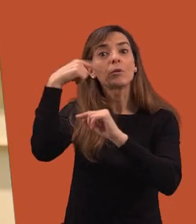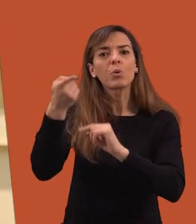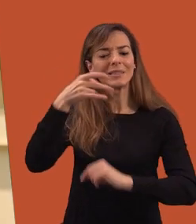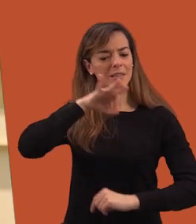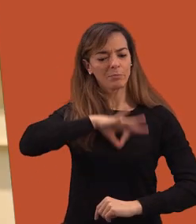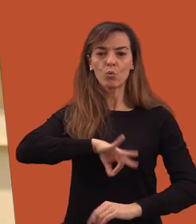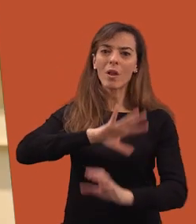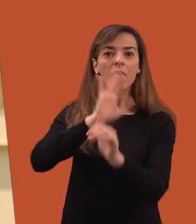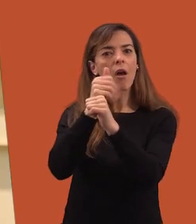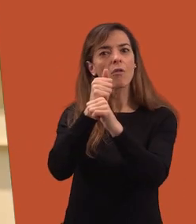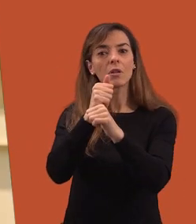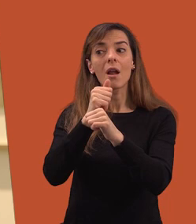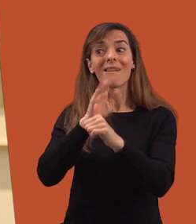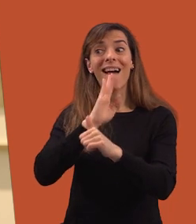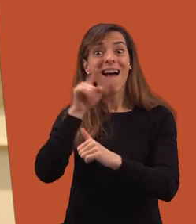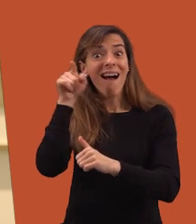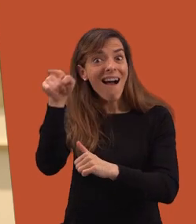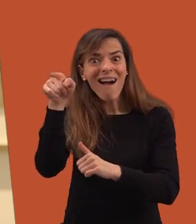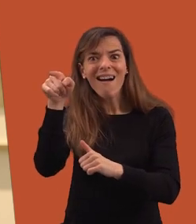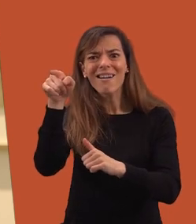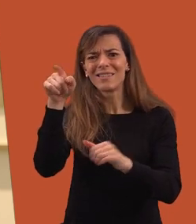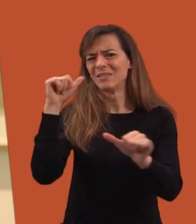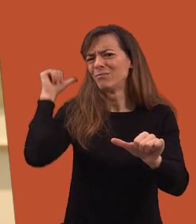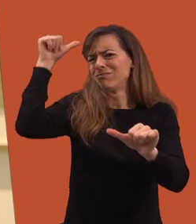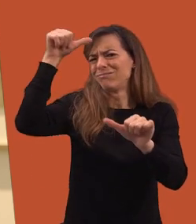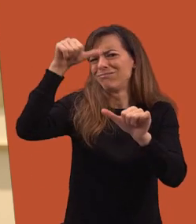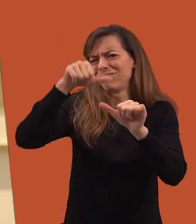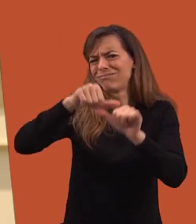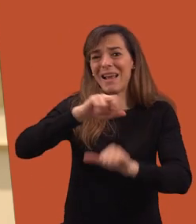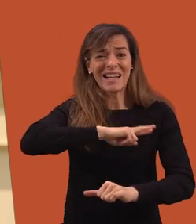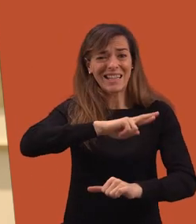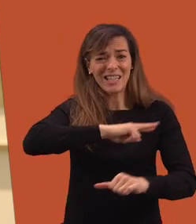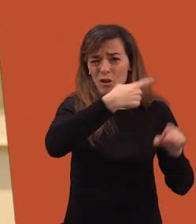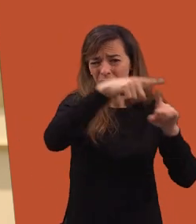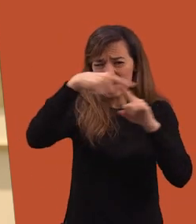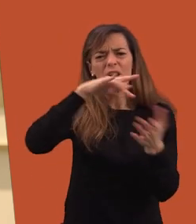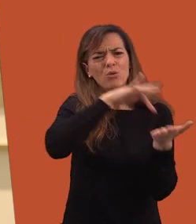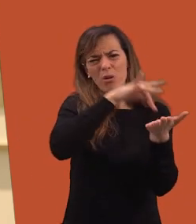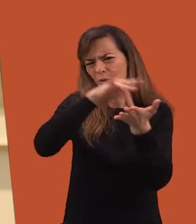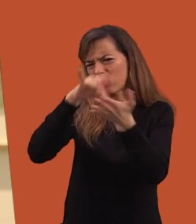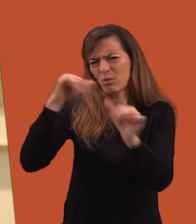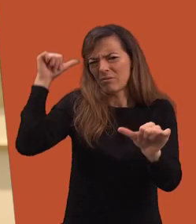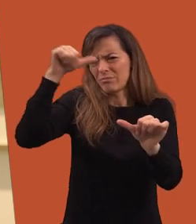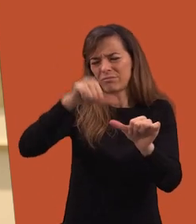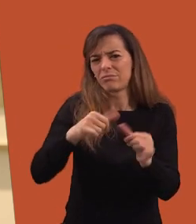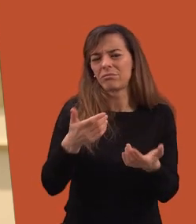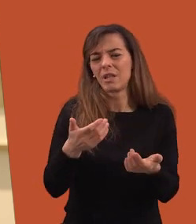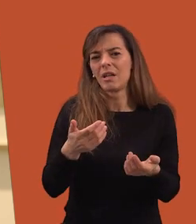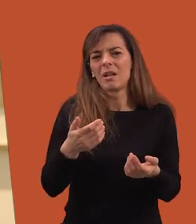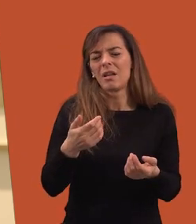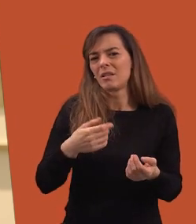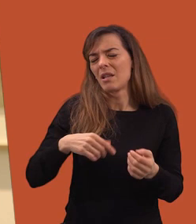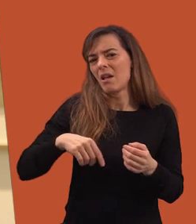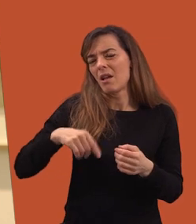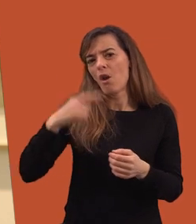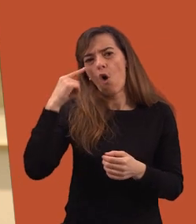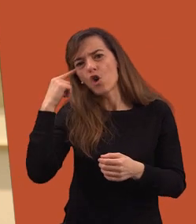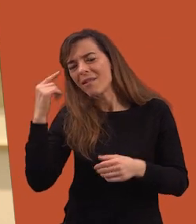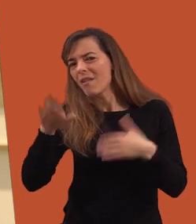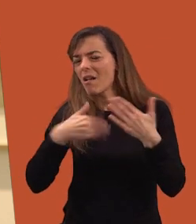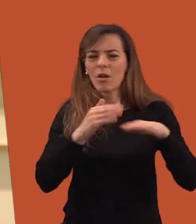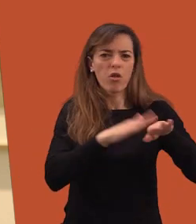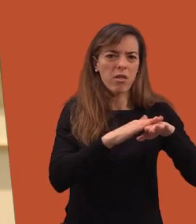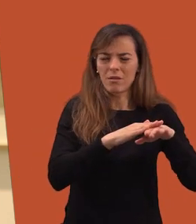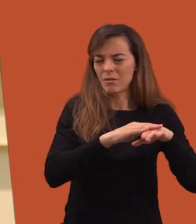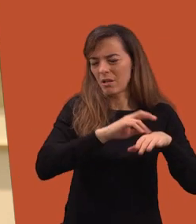sido un fenómeno que se ha desarrollado en muchas religiones o sea normalmente desde oriente hasta occidente